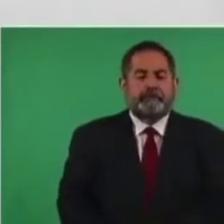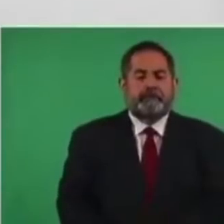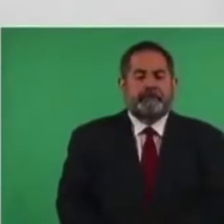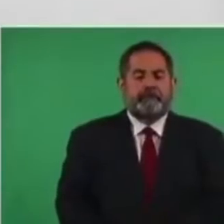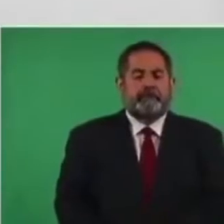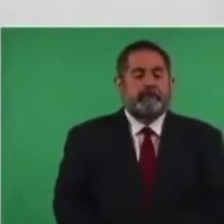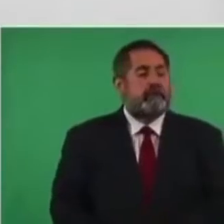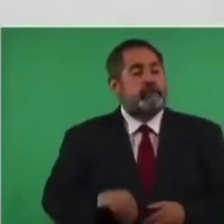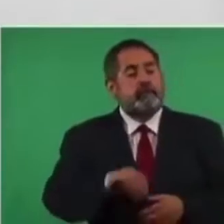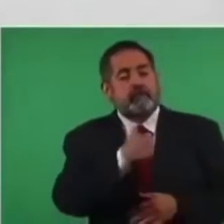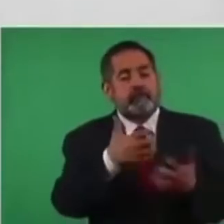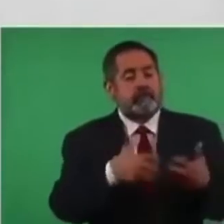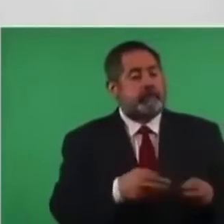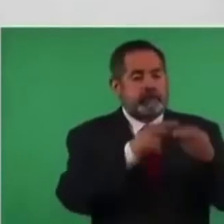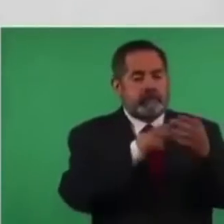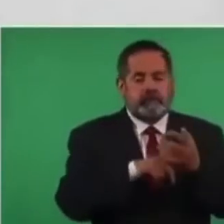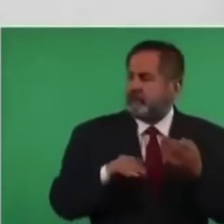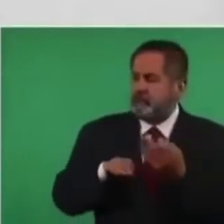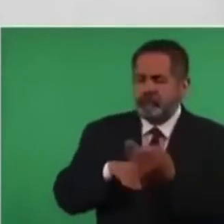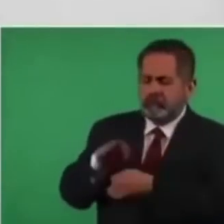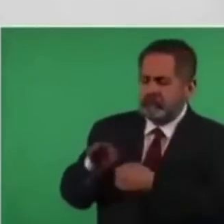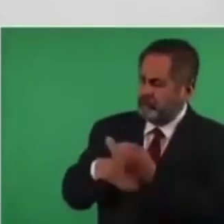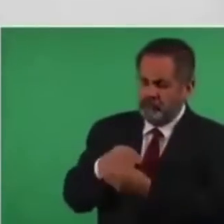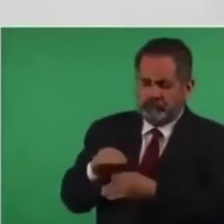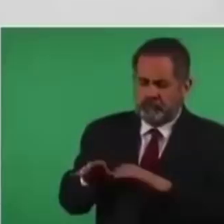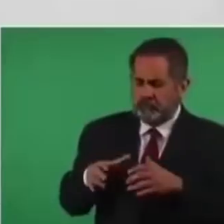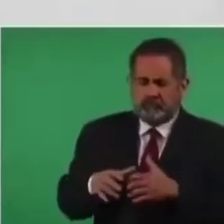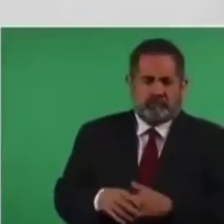las demás empresas señor presidente de todos